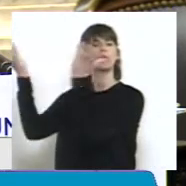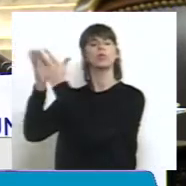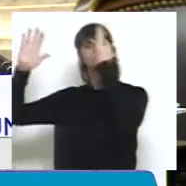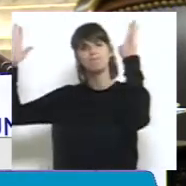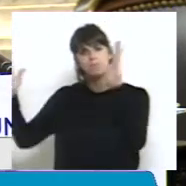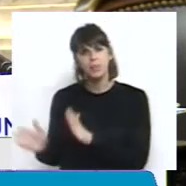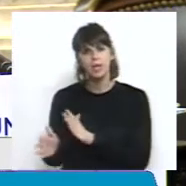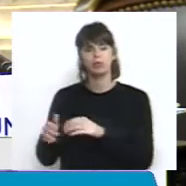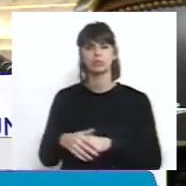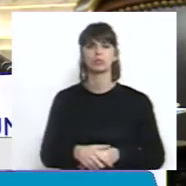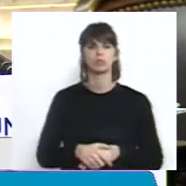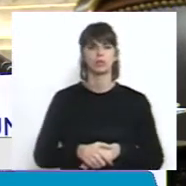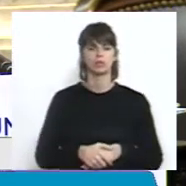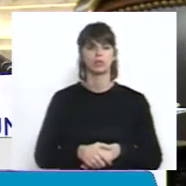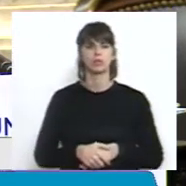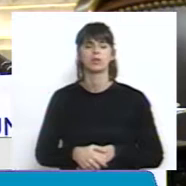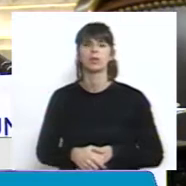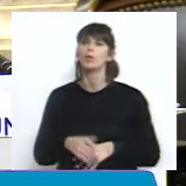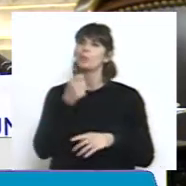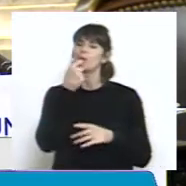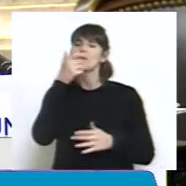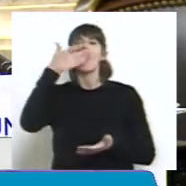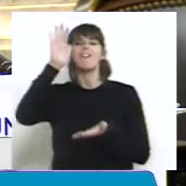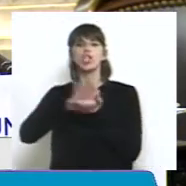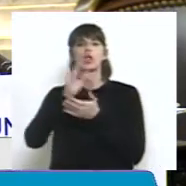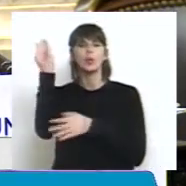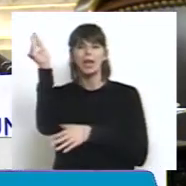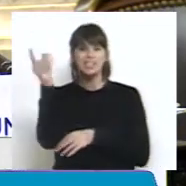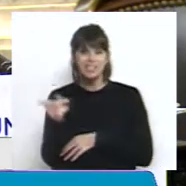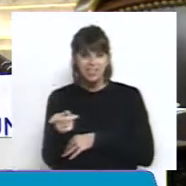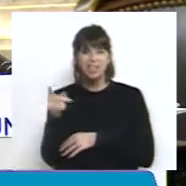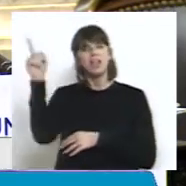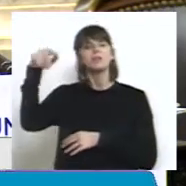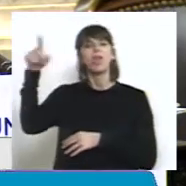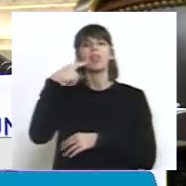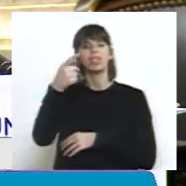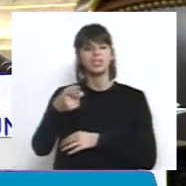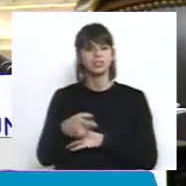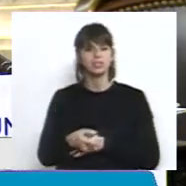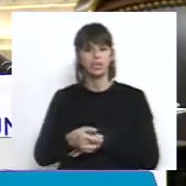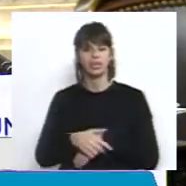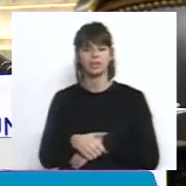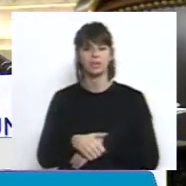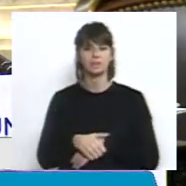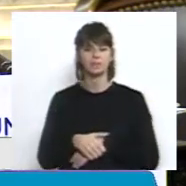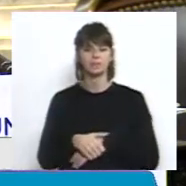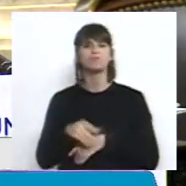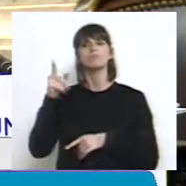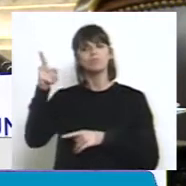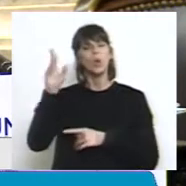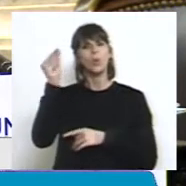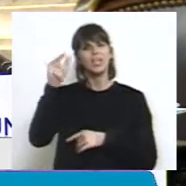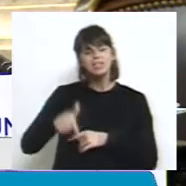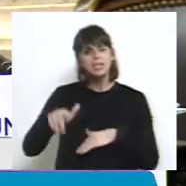se refieren particularmente a Brasil, señalan las dificultades que tiene ese